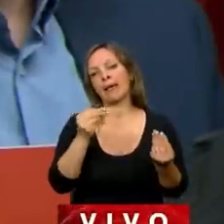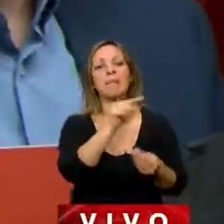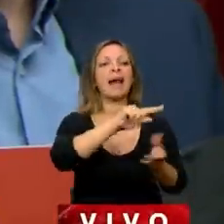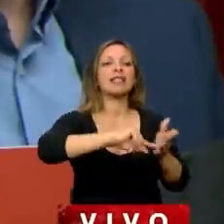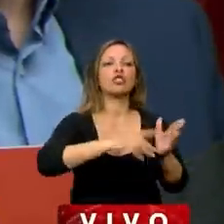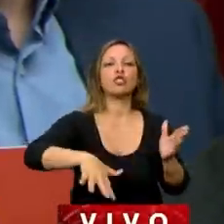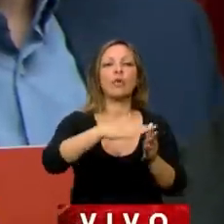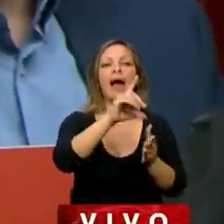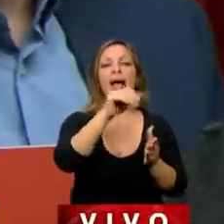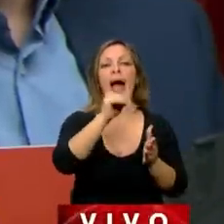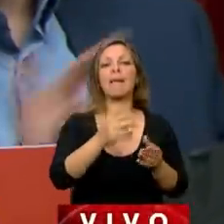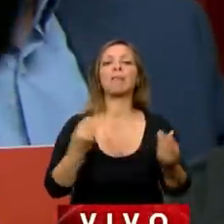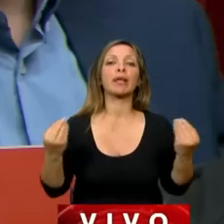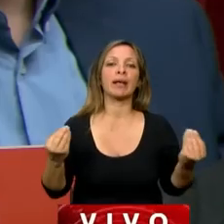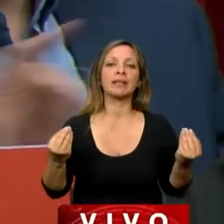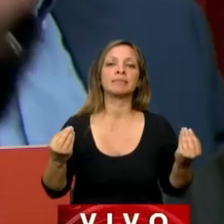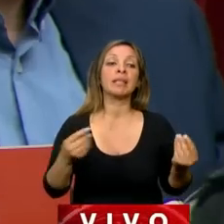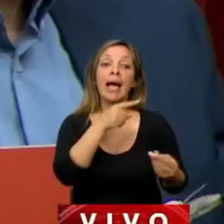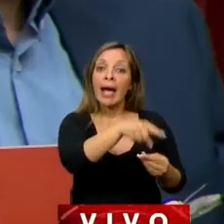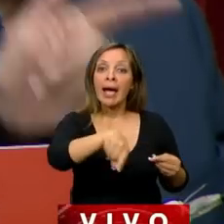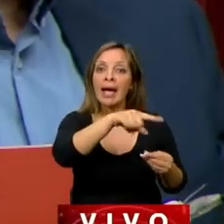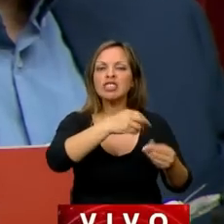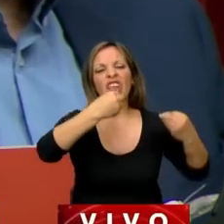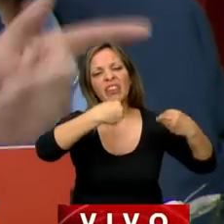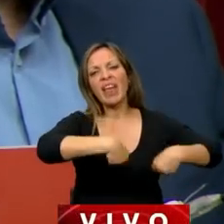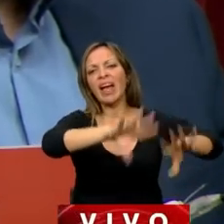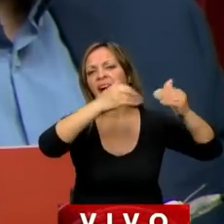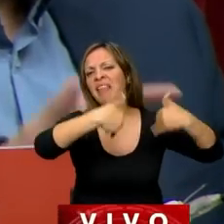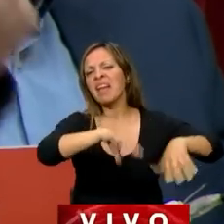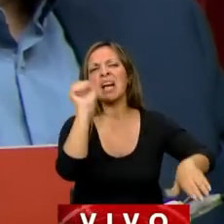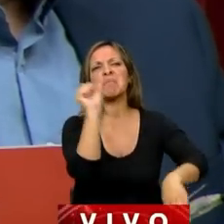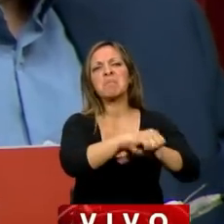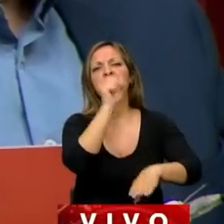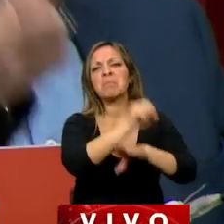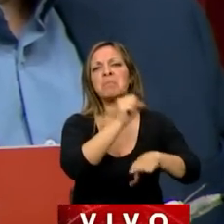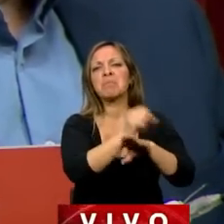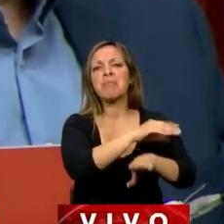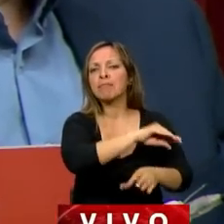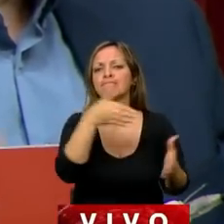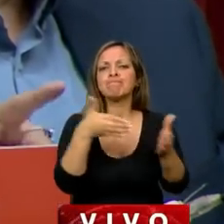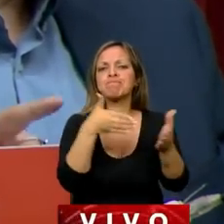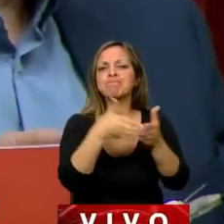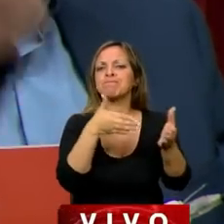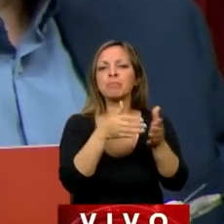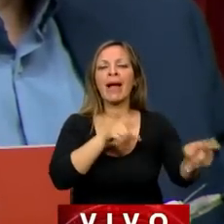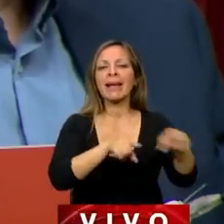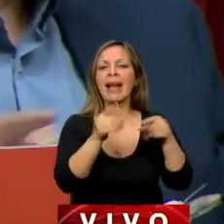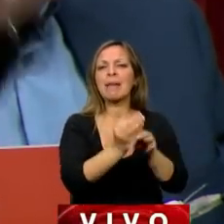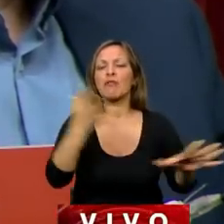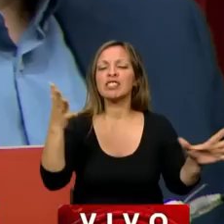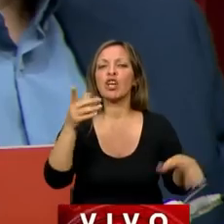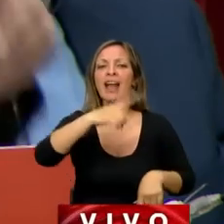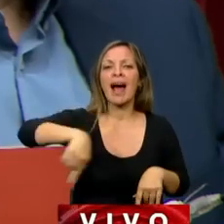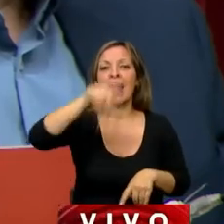Buenos Aires, que viene dejando sistemáticamente afuera de la carrera profesional a